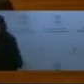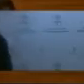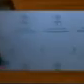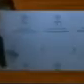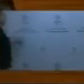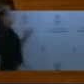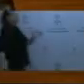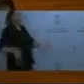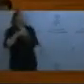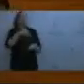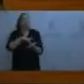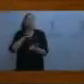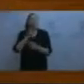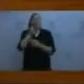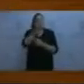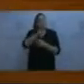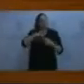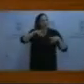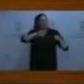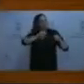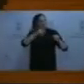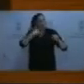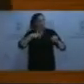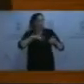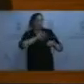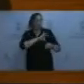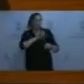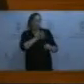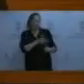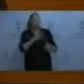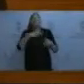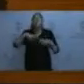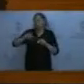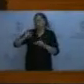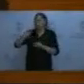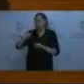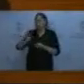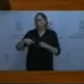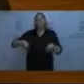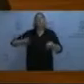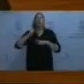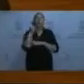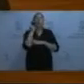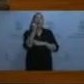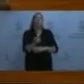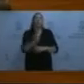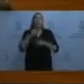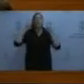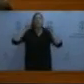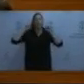y colaboración. Finalizo, señor presidente. Reiteramos nuestro apoyo y colaboración a la Asociación Maestros